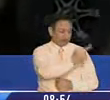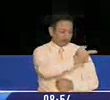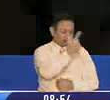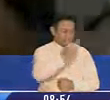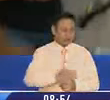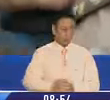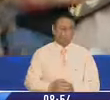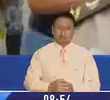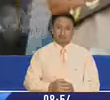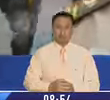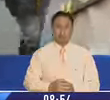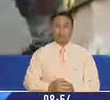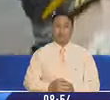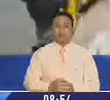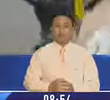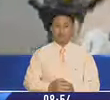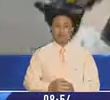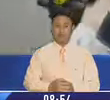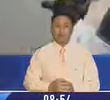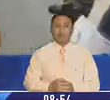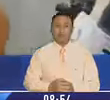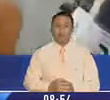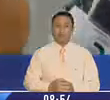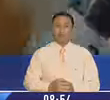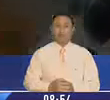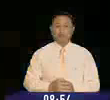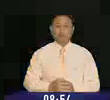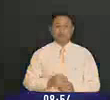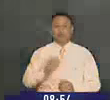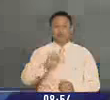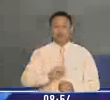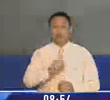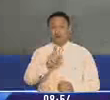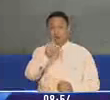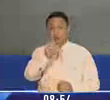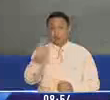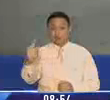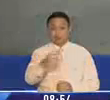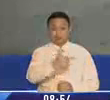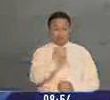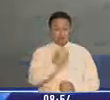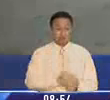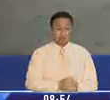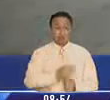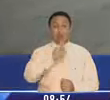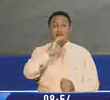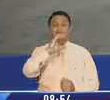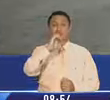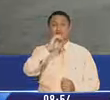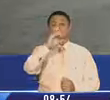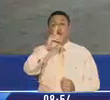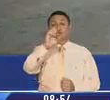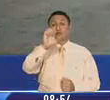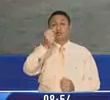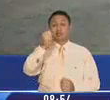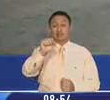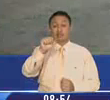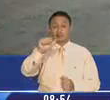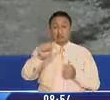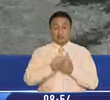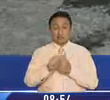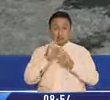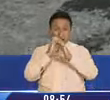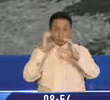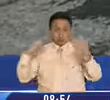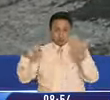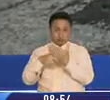cabeza. Se trata de un sicariato. Todo ocurrió en el sector de Codesa, frente a la terminal de buses de Esmeraldas.